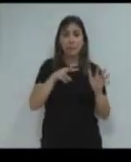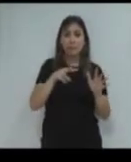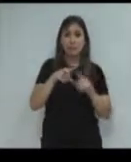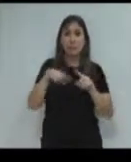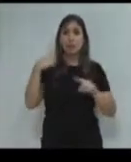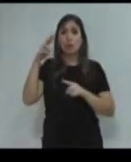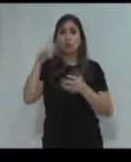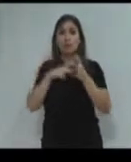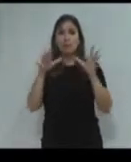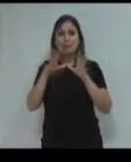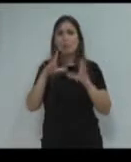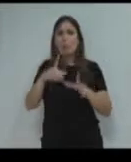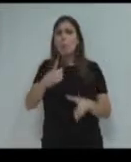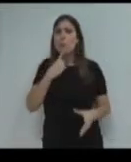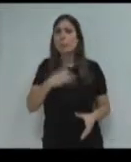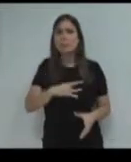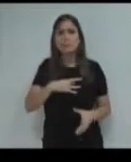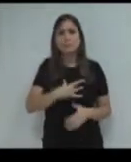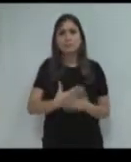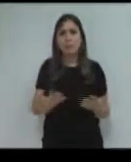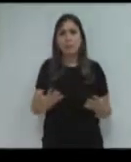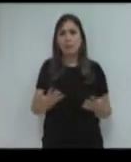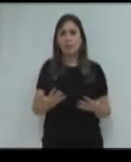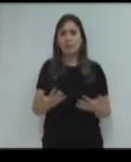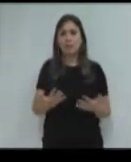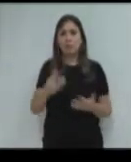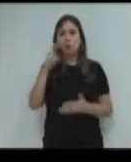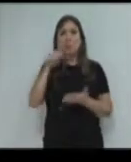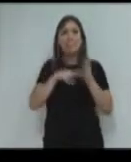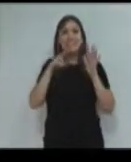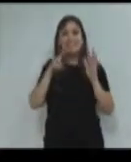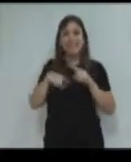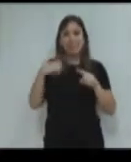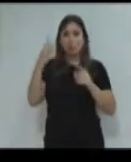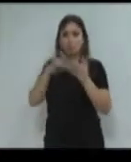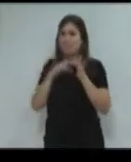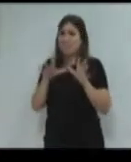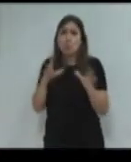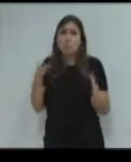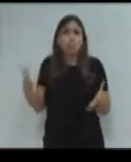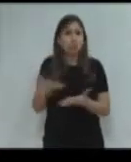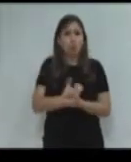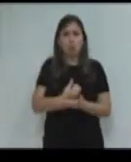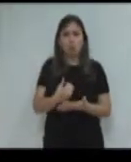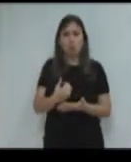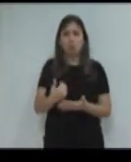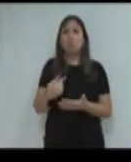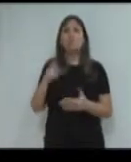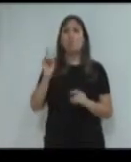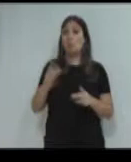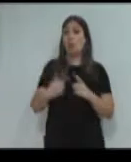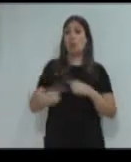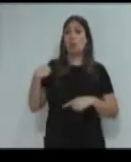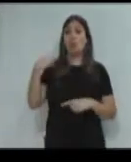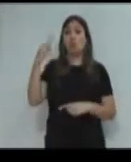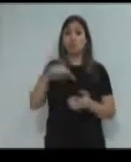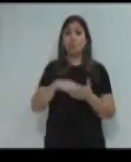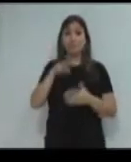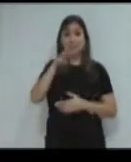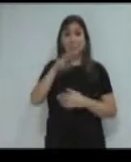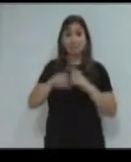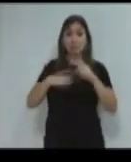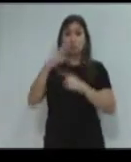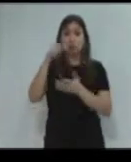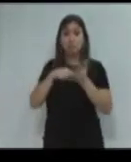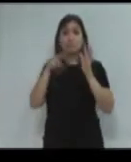al 2007, nos costó bastante pasar del 2003 al 2007, a todos, porque te cambiaron todas las propiedades, sí. Dónde pico ahora, dónde pico... Si sí. a